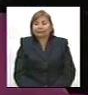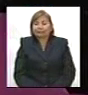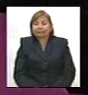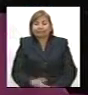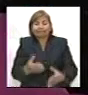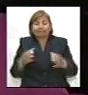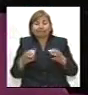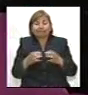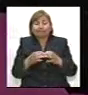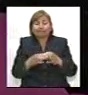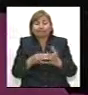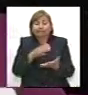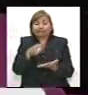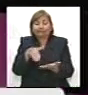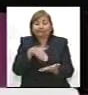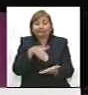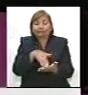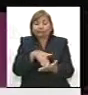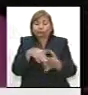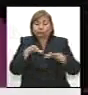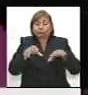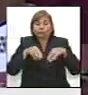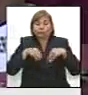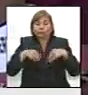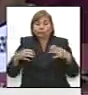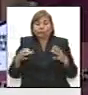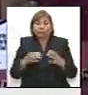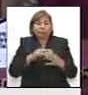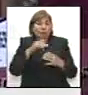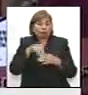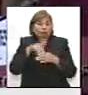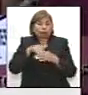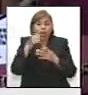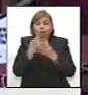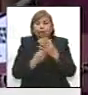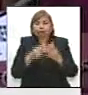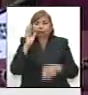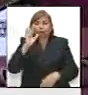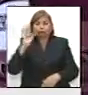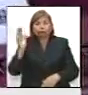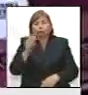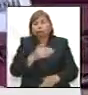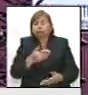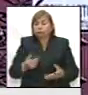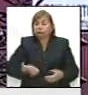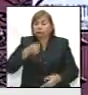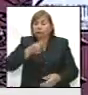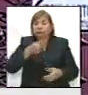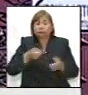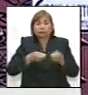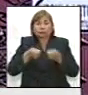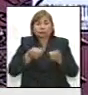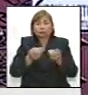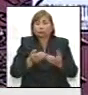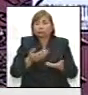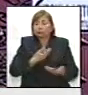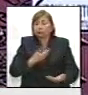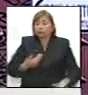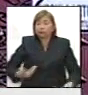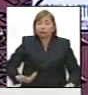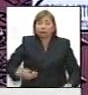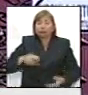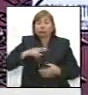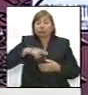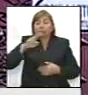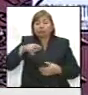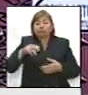La Comisión de Descentralización aprobó por unanimidad la iniciativa que precisa que los directores sectoriales en los gobiernos regionales